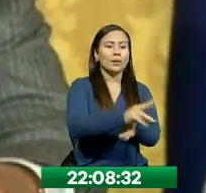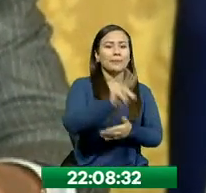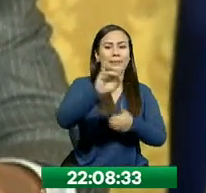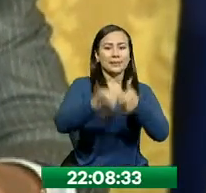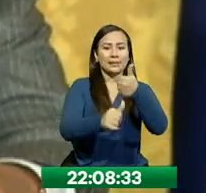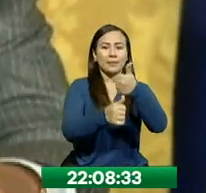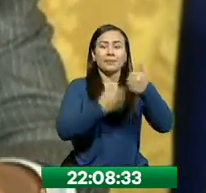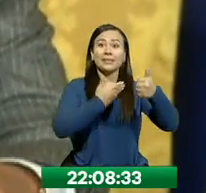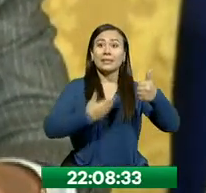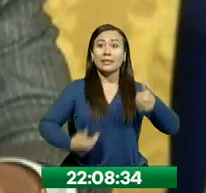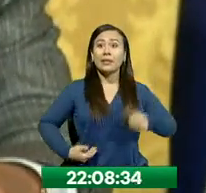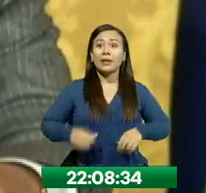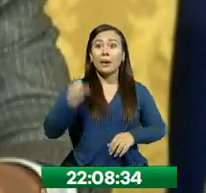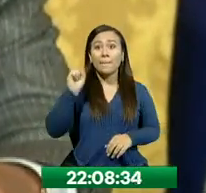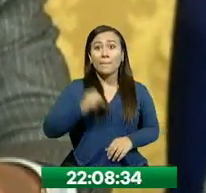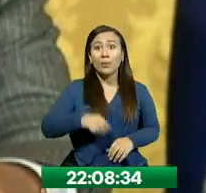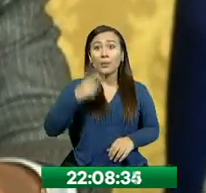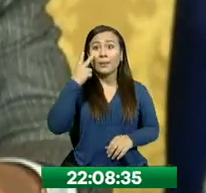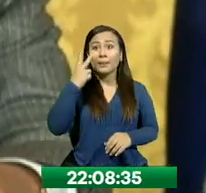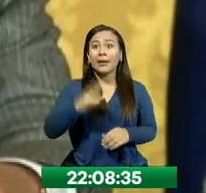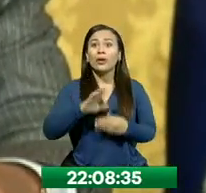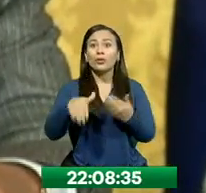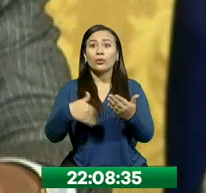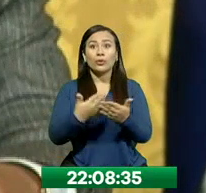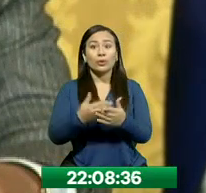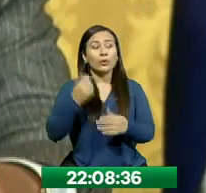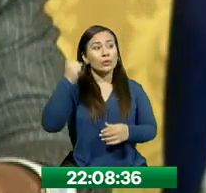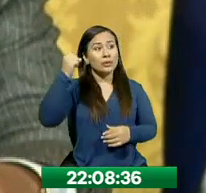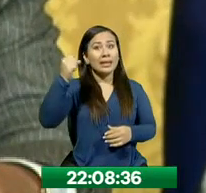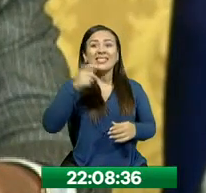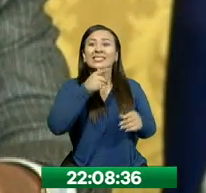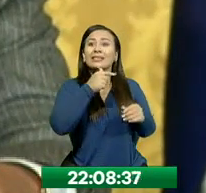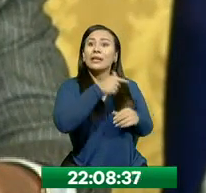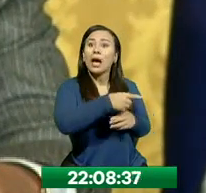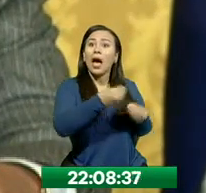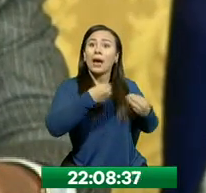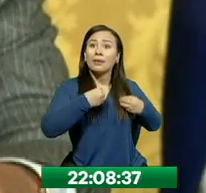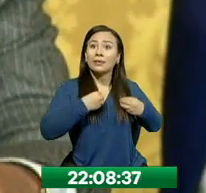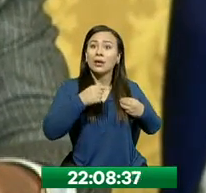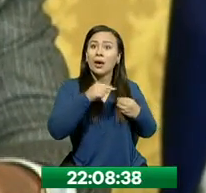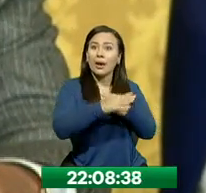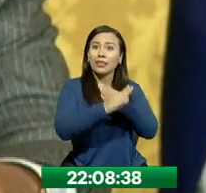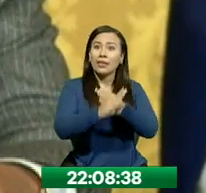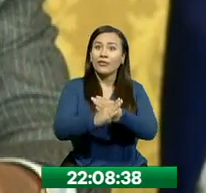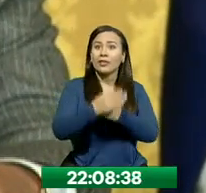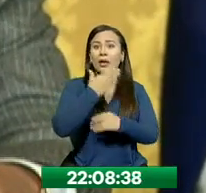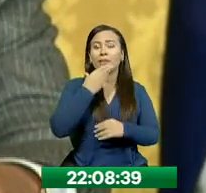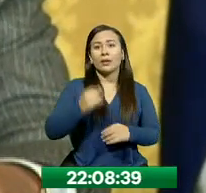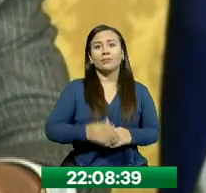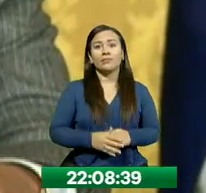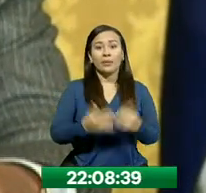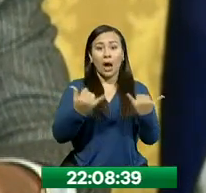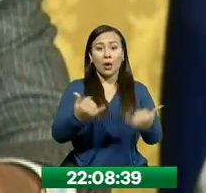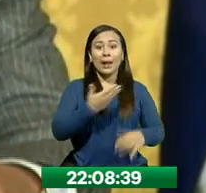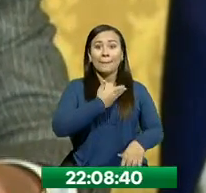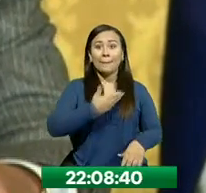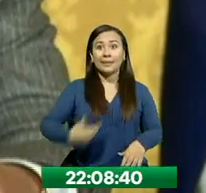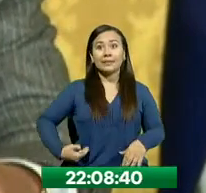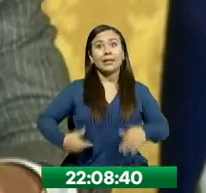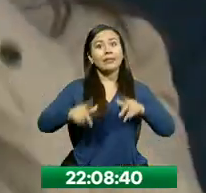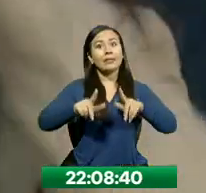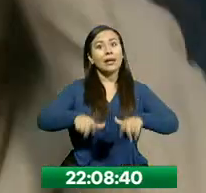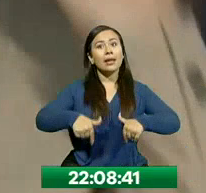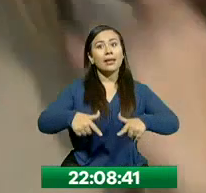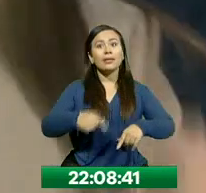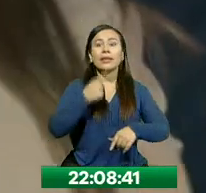sin interferencias de ningún tipo su derecho a una legítima defensa. Así anunció el presidente Lenín Moreno el retiro